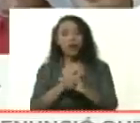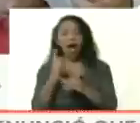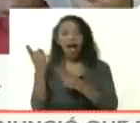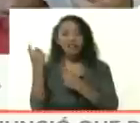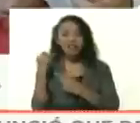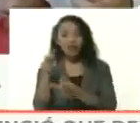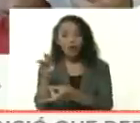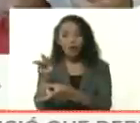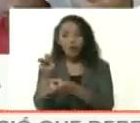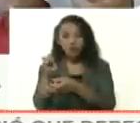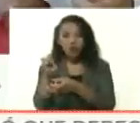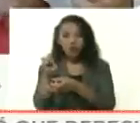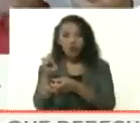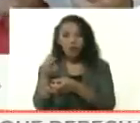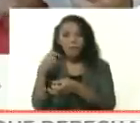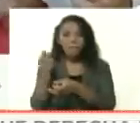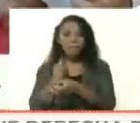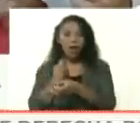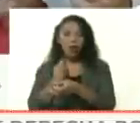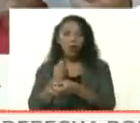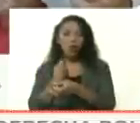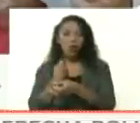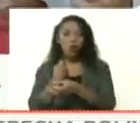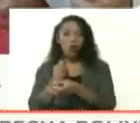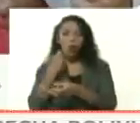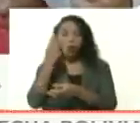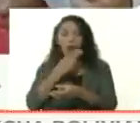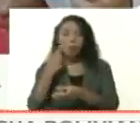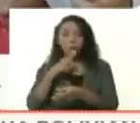comisiones y está comprometido.